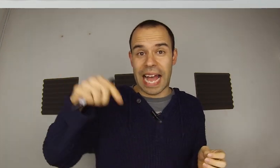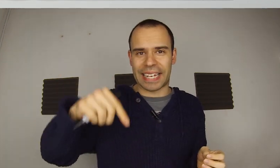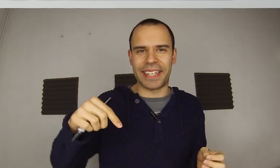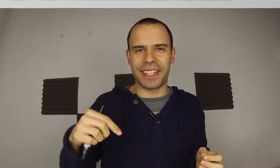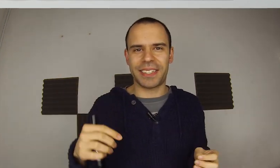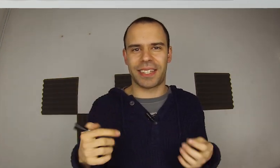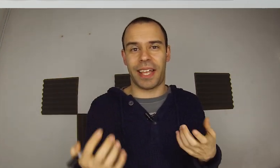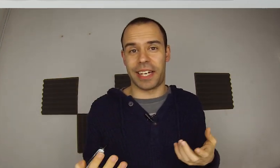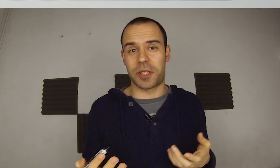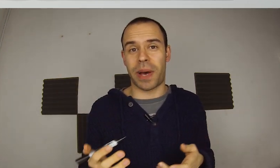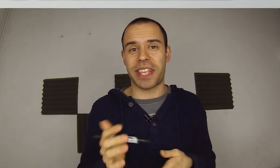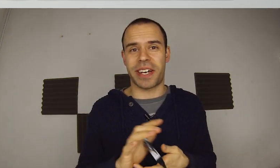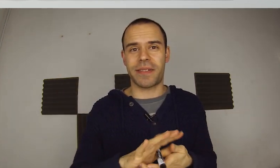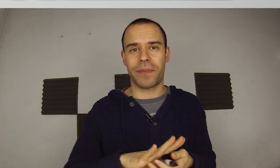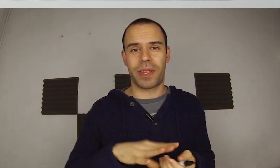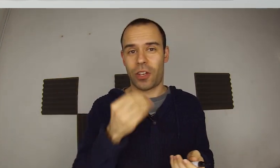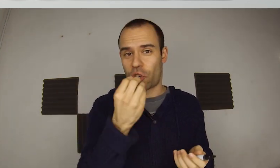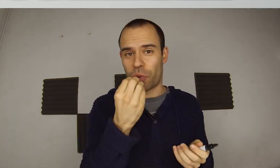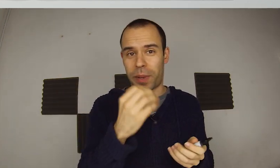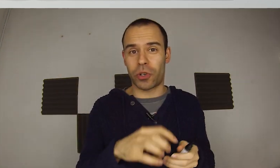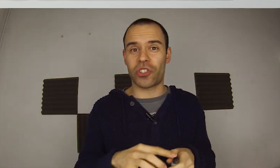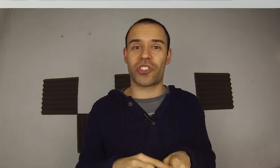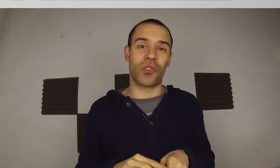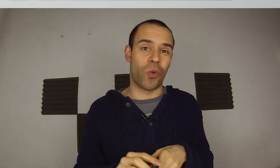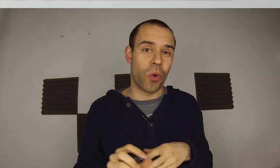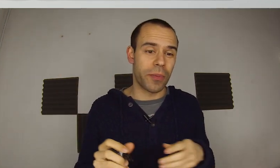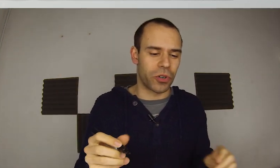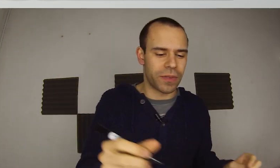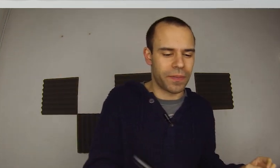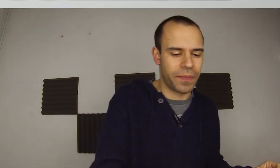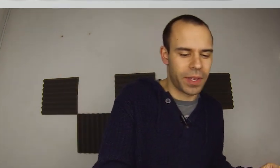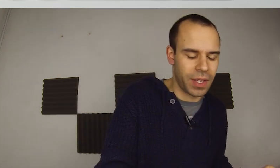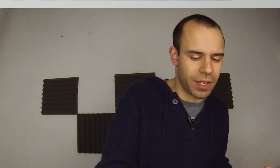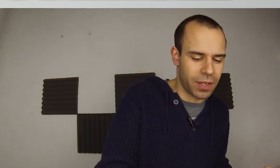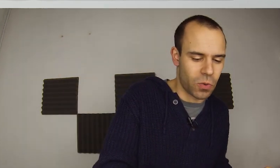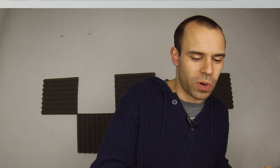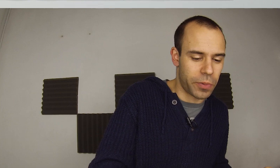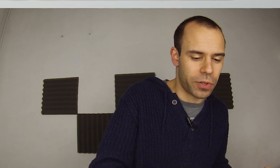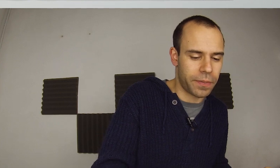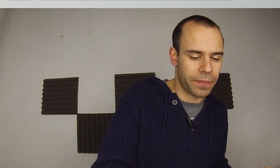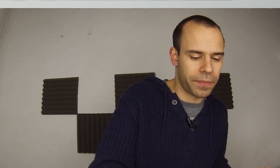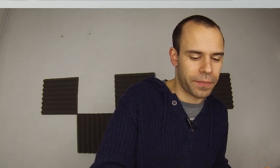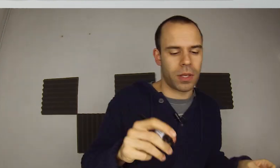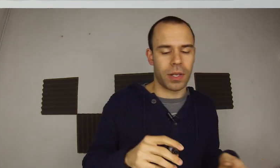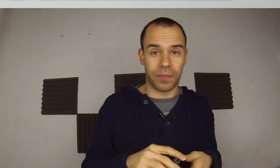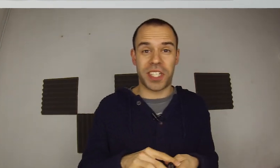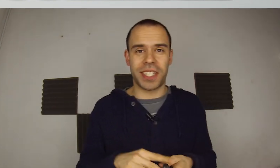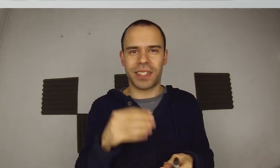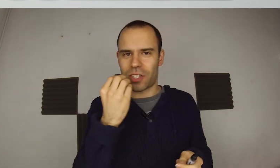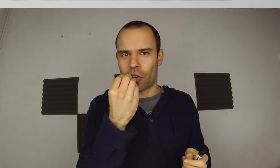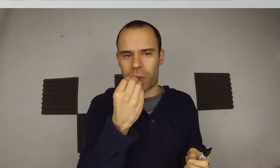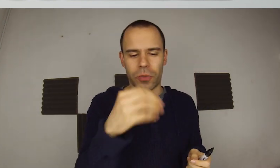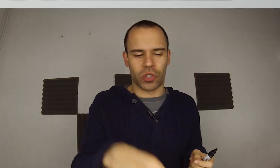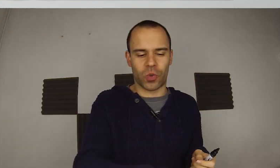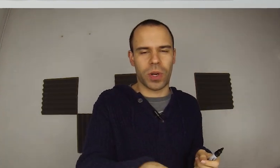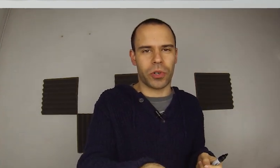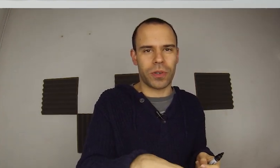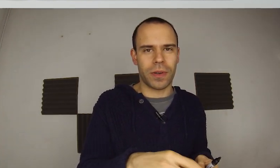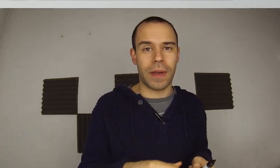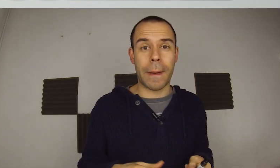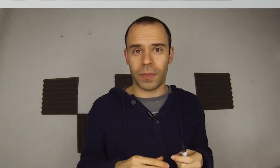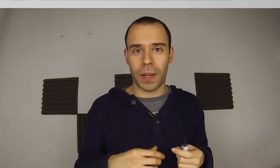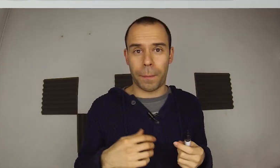aquí en españa comemos huevo huevo si comemos